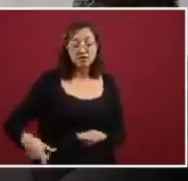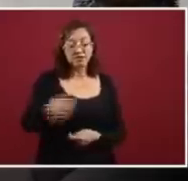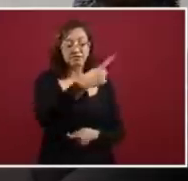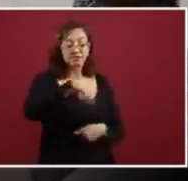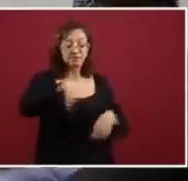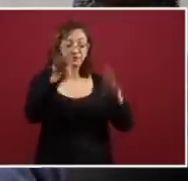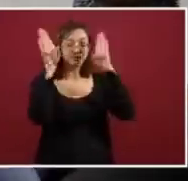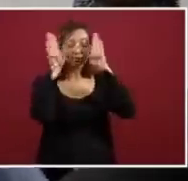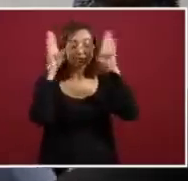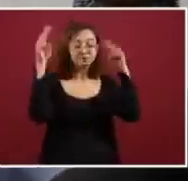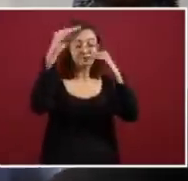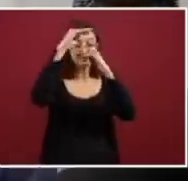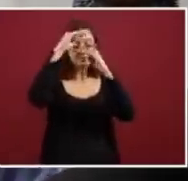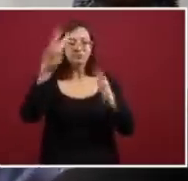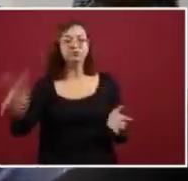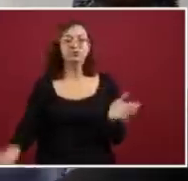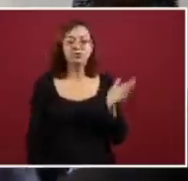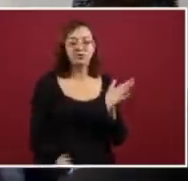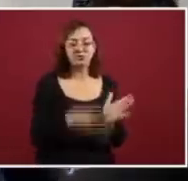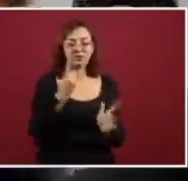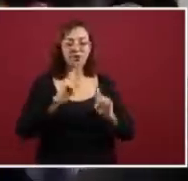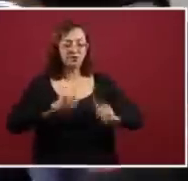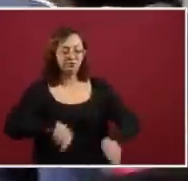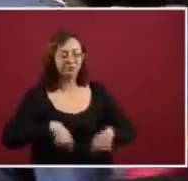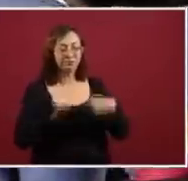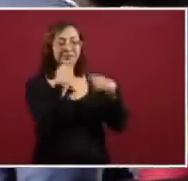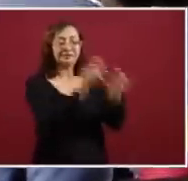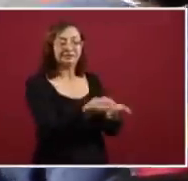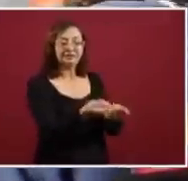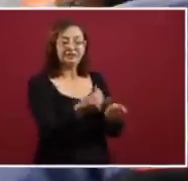conservadores, los que se sentían dueños de México,